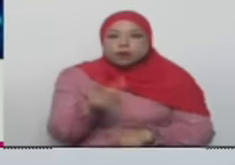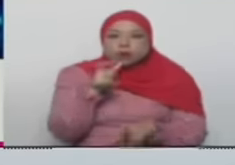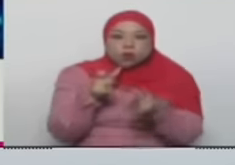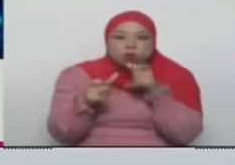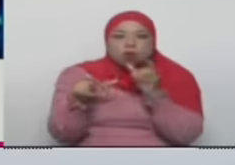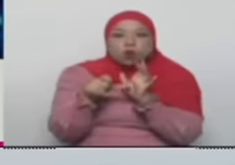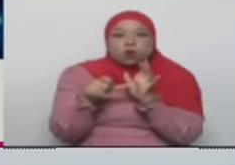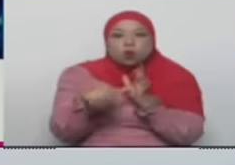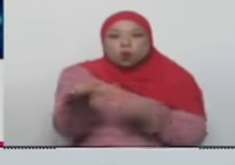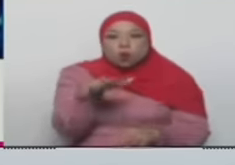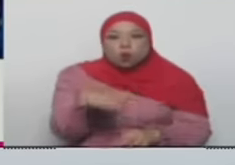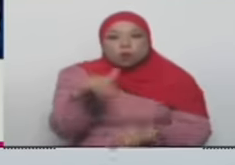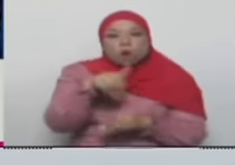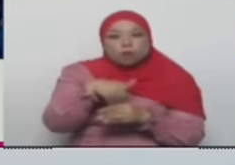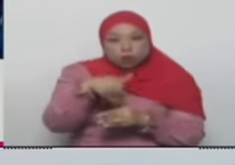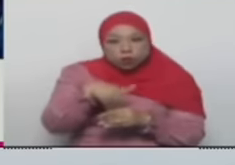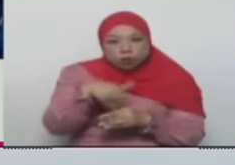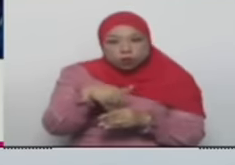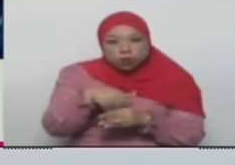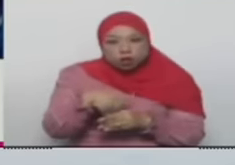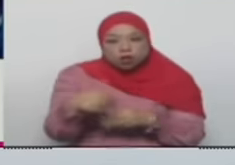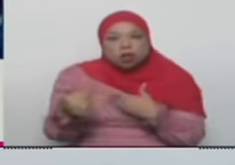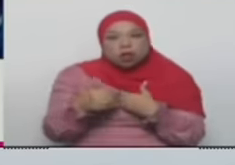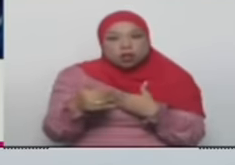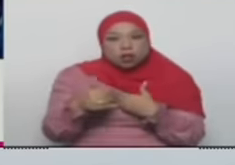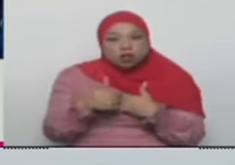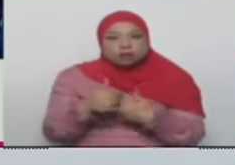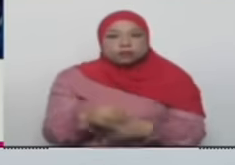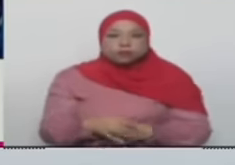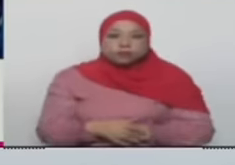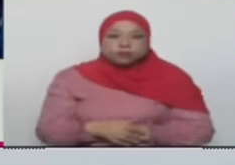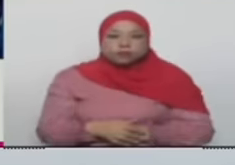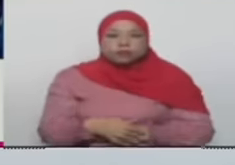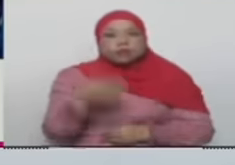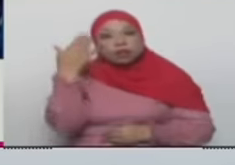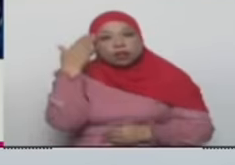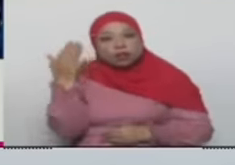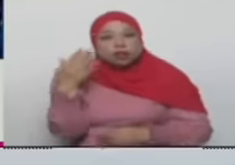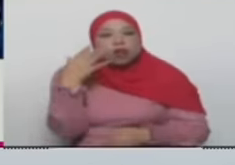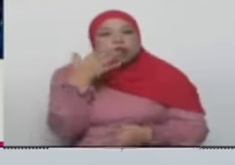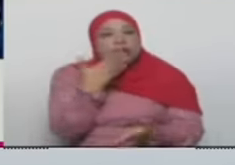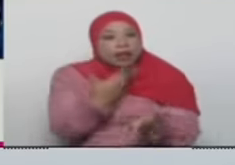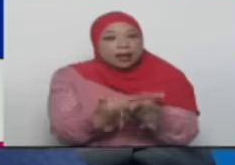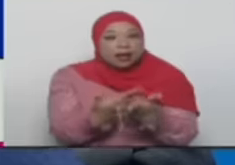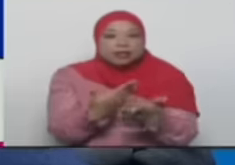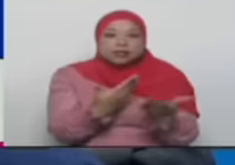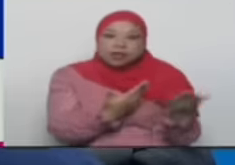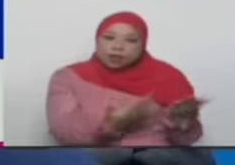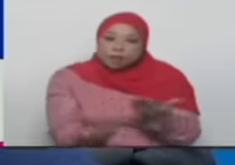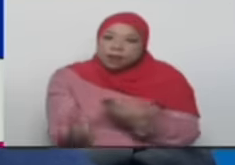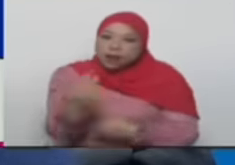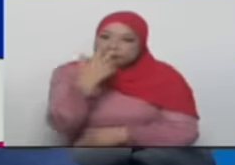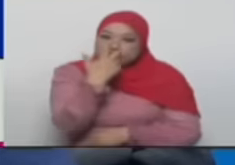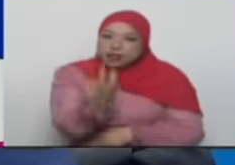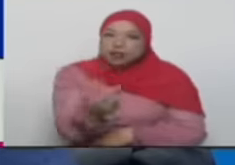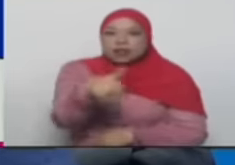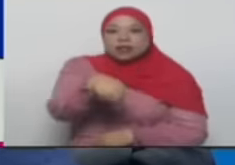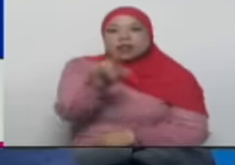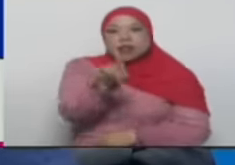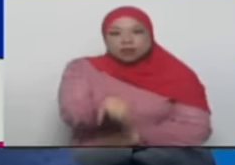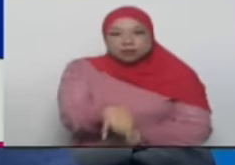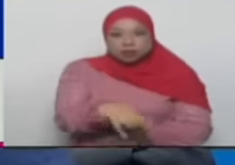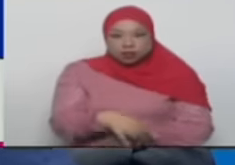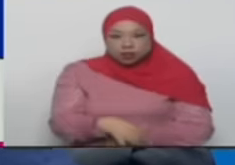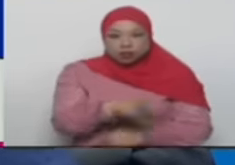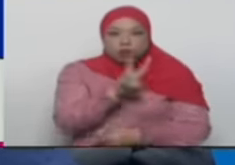dónde votar. ¿Cómo fue ese ataque, profesora Gabriela? Saludos, presidente. Muchísimas gracias por su invitación. Hoy nos acompaña también